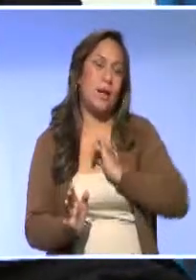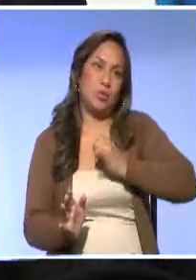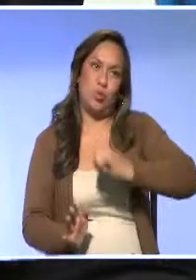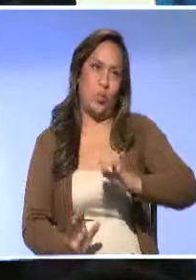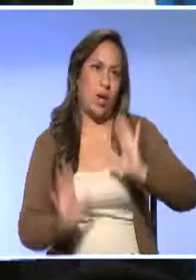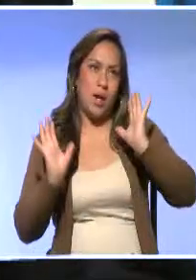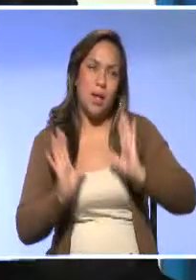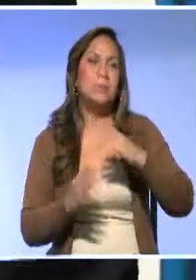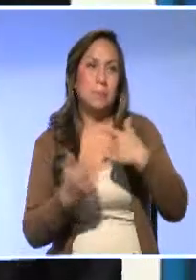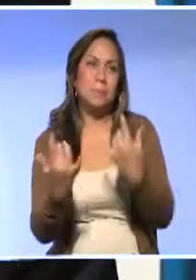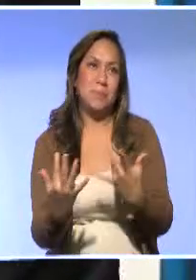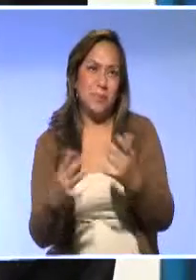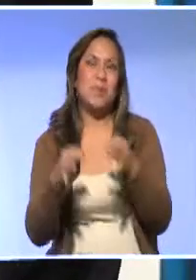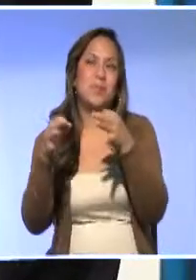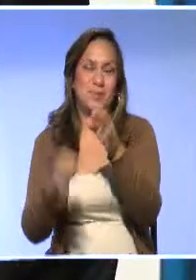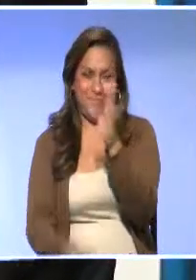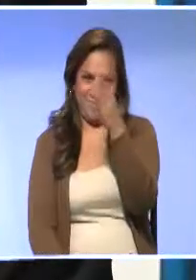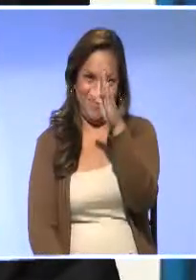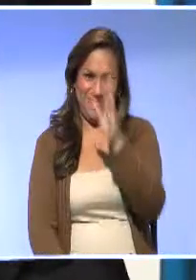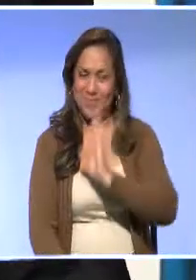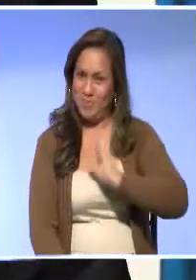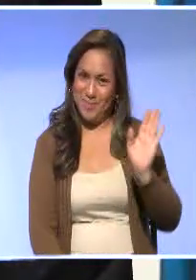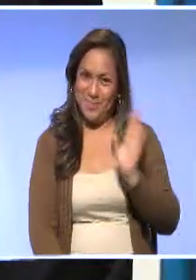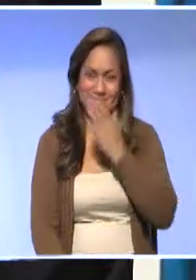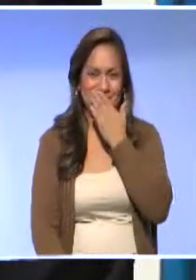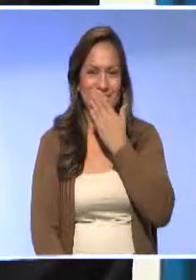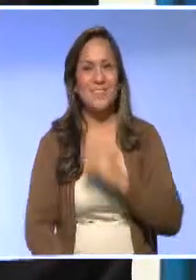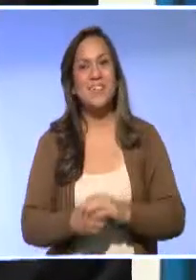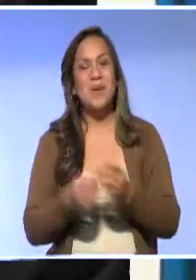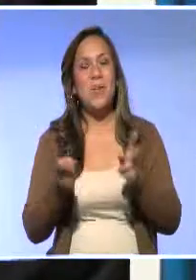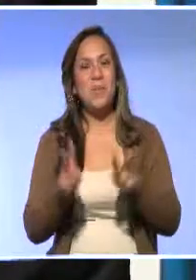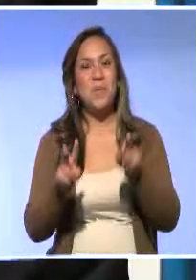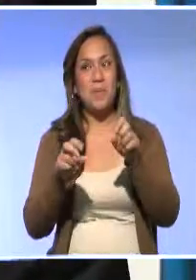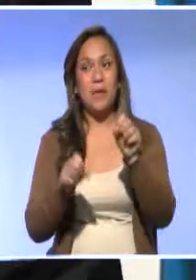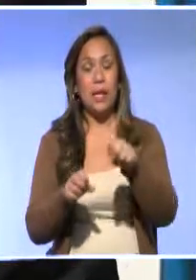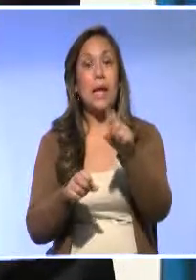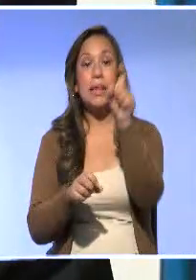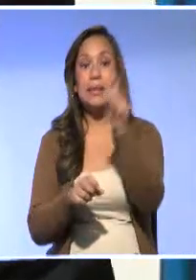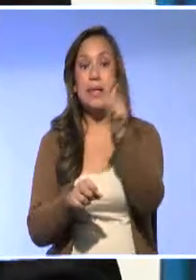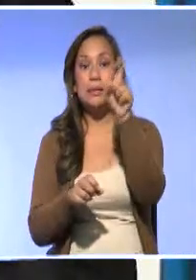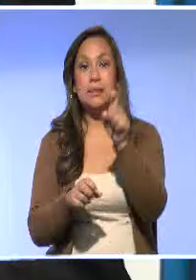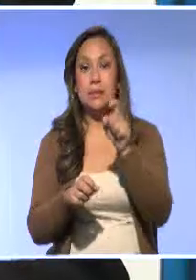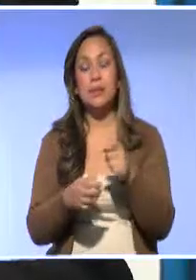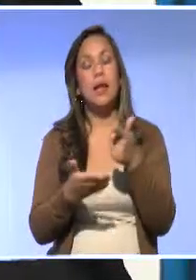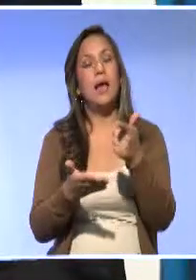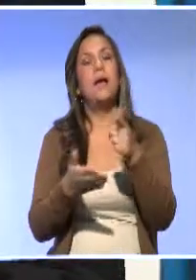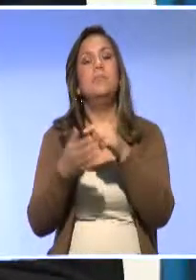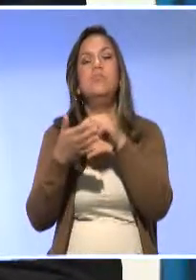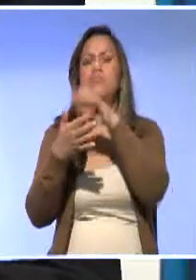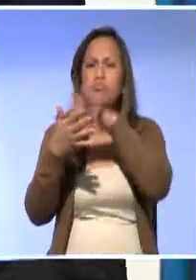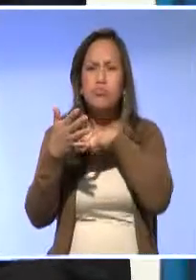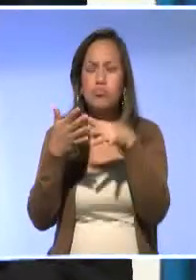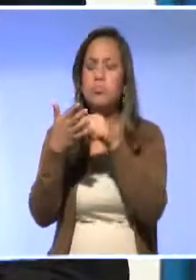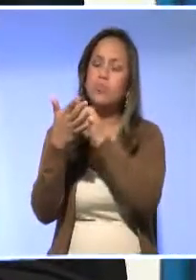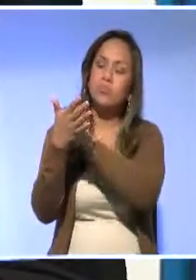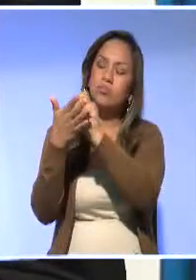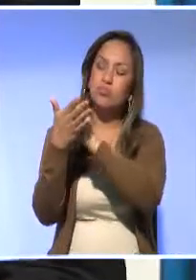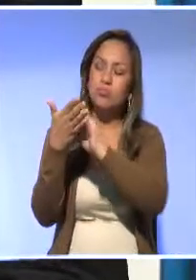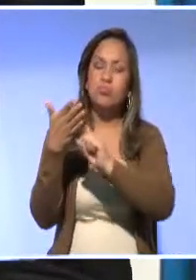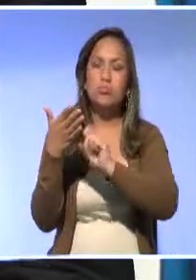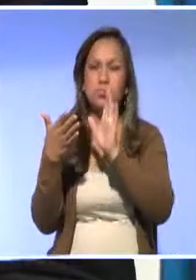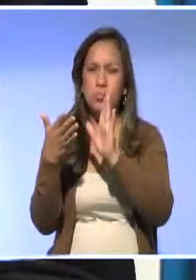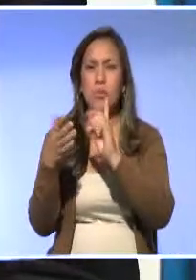imprescindibles estamos simplemente bromeando lo que quiero decirles es que es necesario hacer una priorización es importante que uno separe aquello